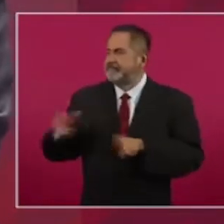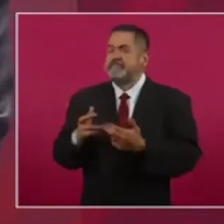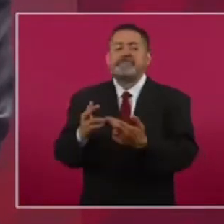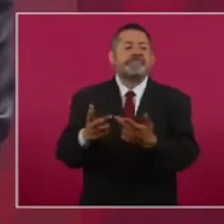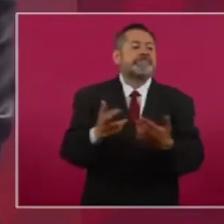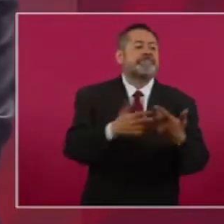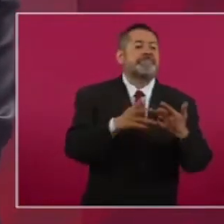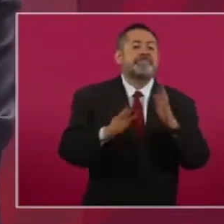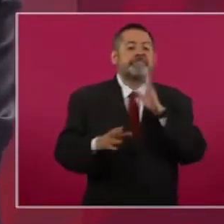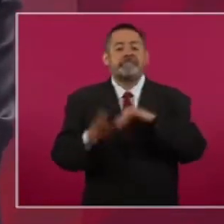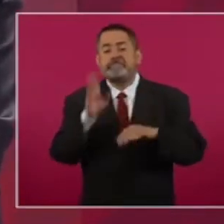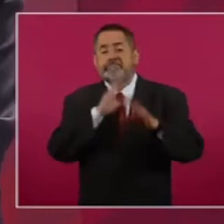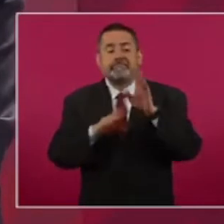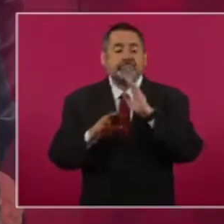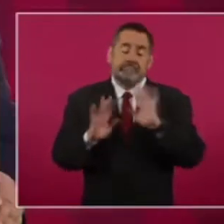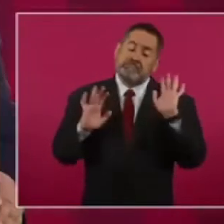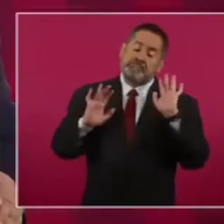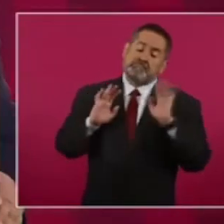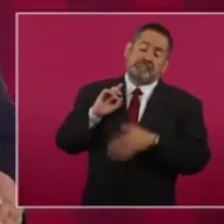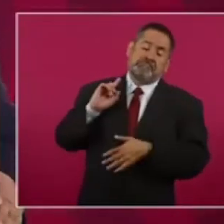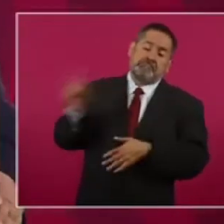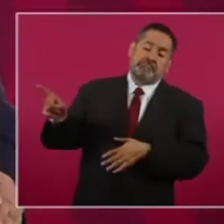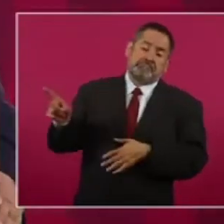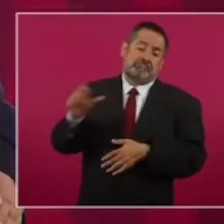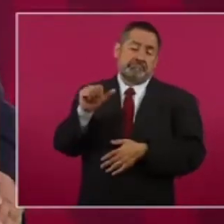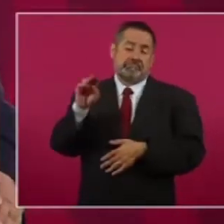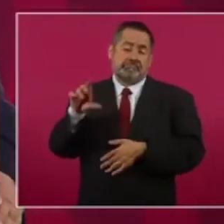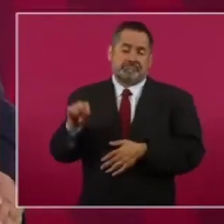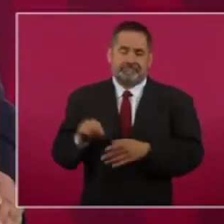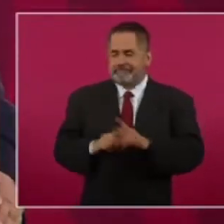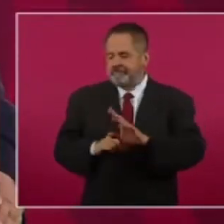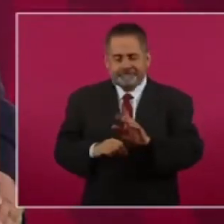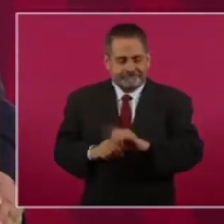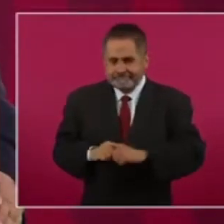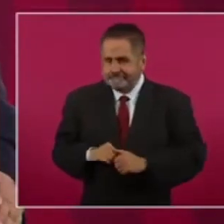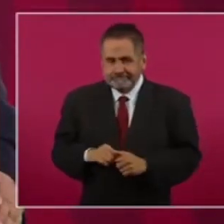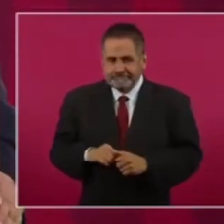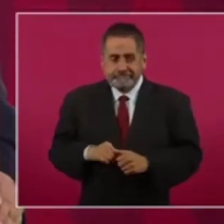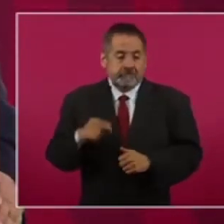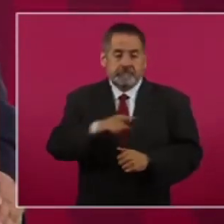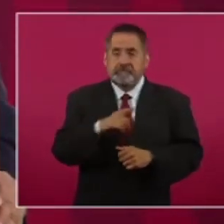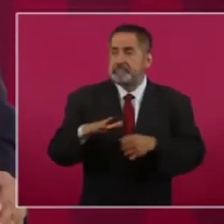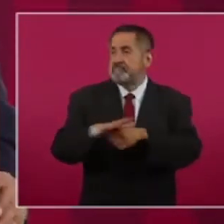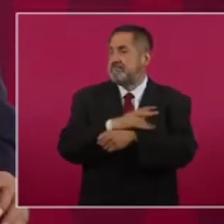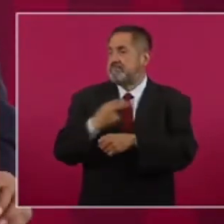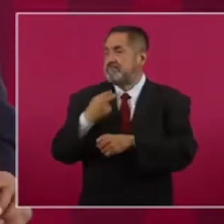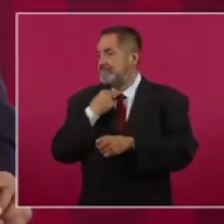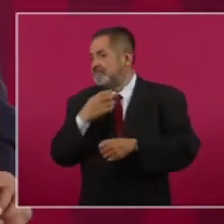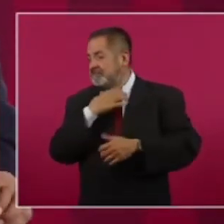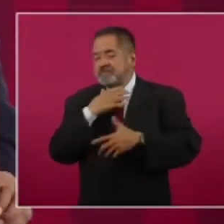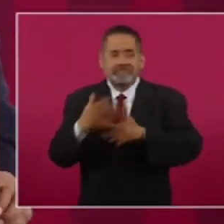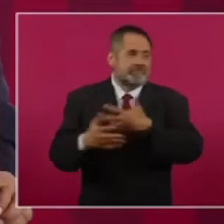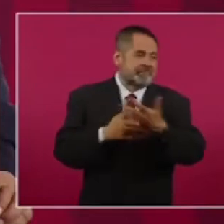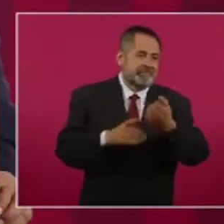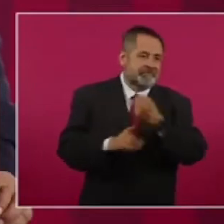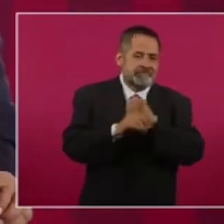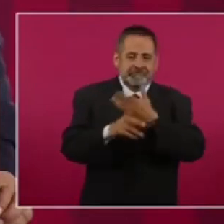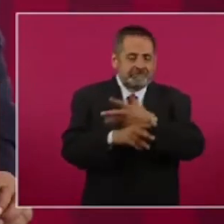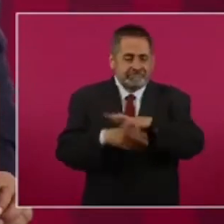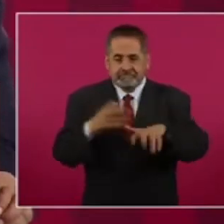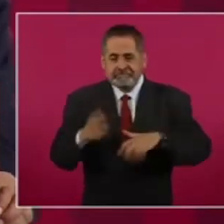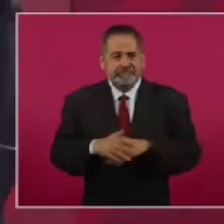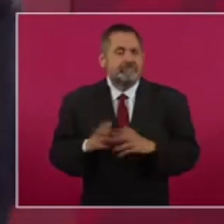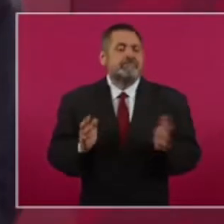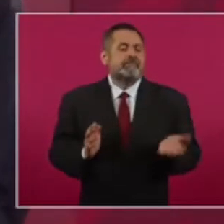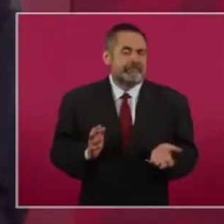si hay saturación, si no se atiende pronto a los pasajeros,